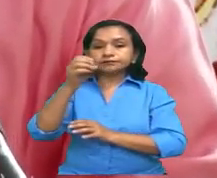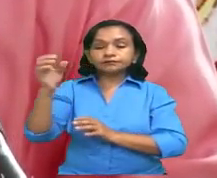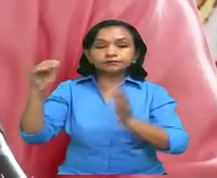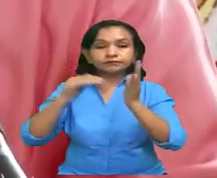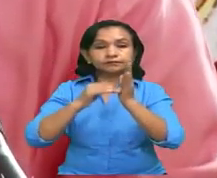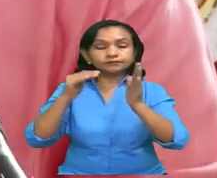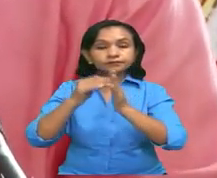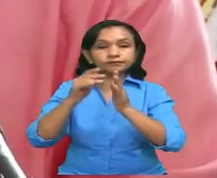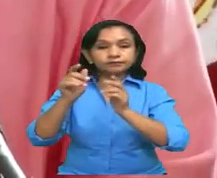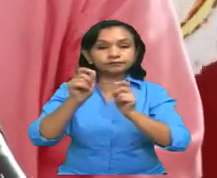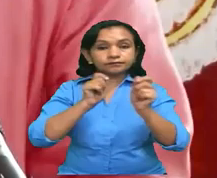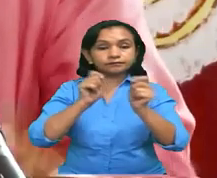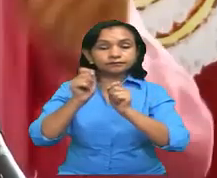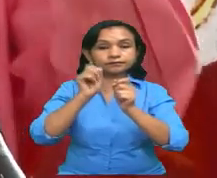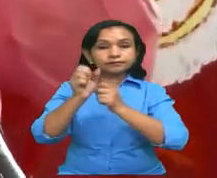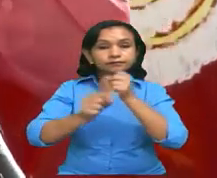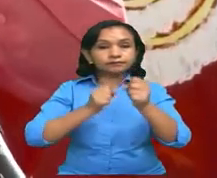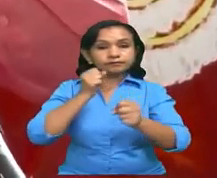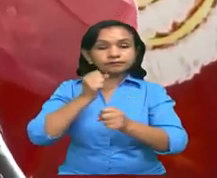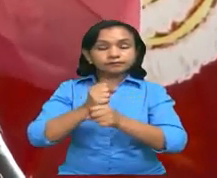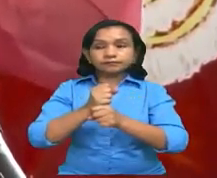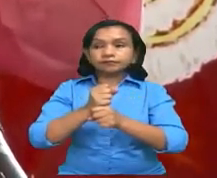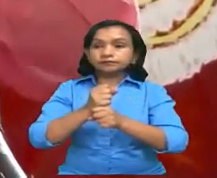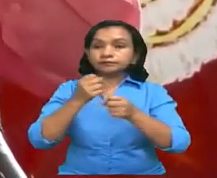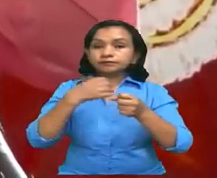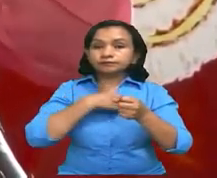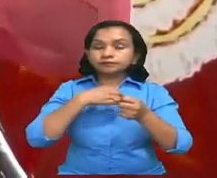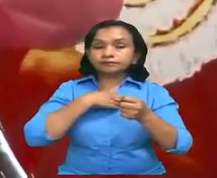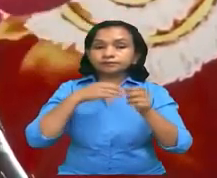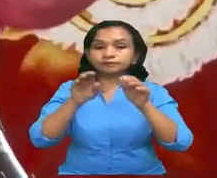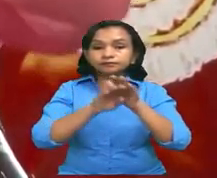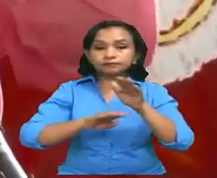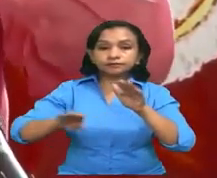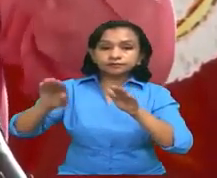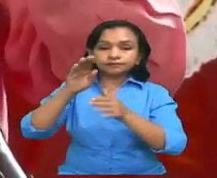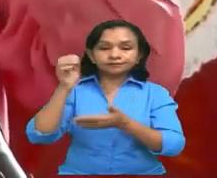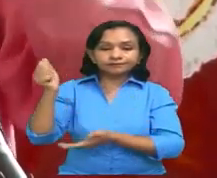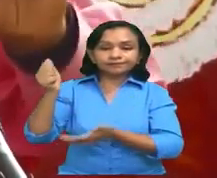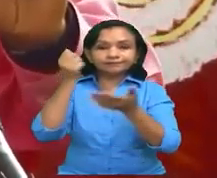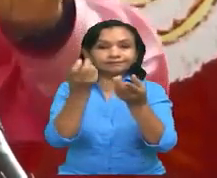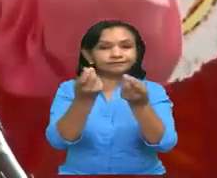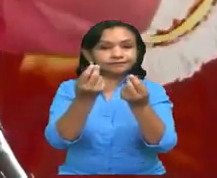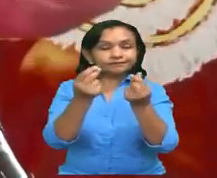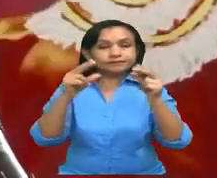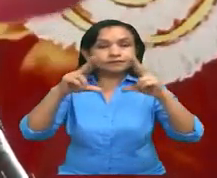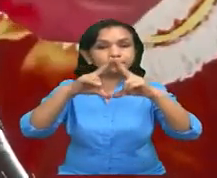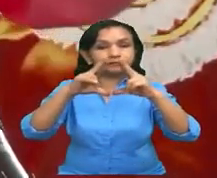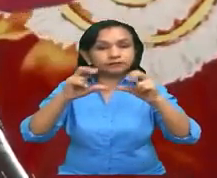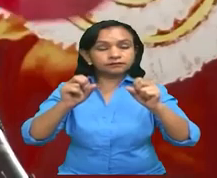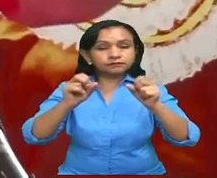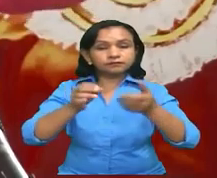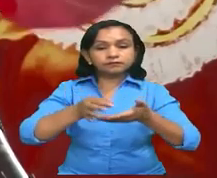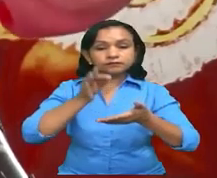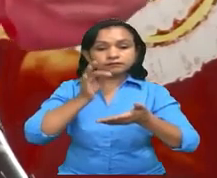En Nicaragua, en los últimos 10 años, gracias al esfuerzo del sector privado y a la alianza